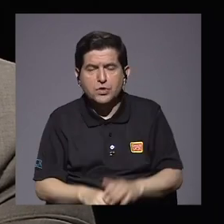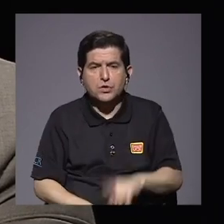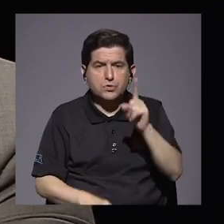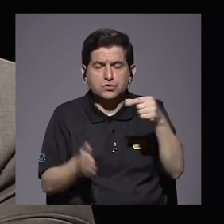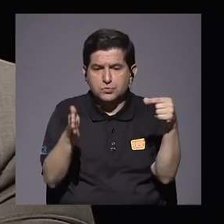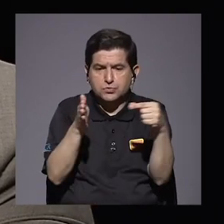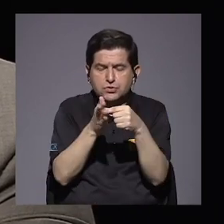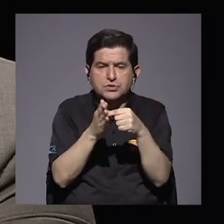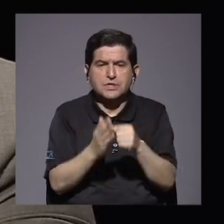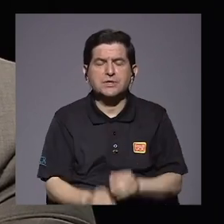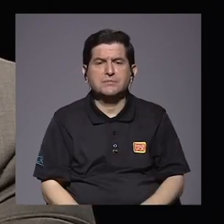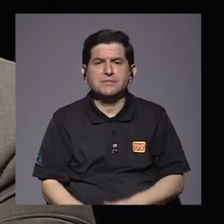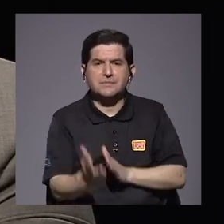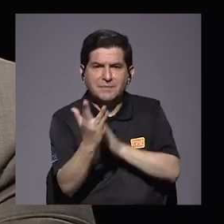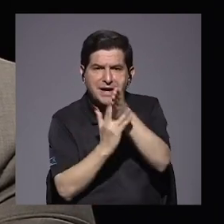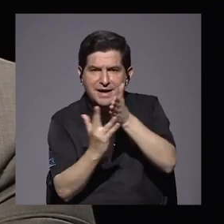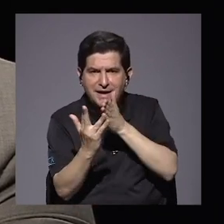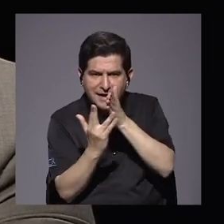chip de acceso